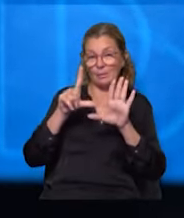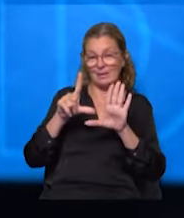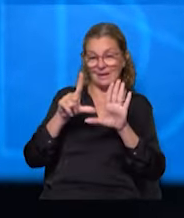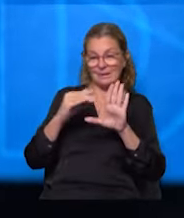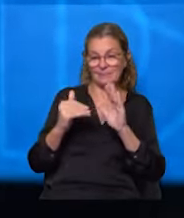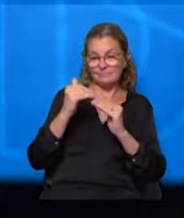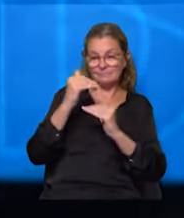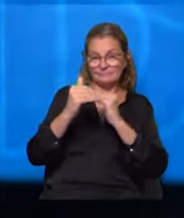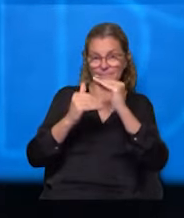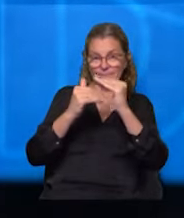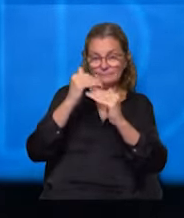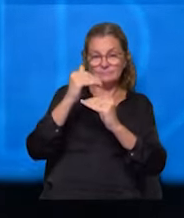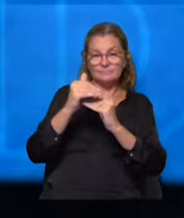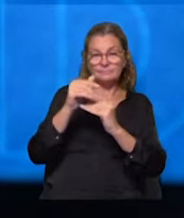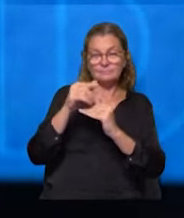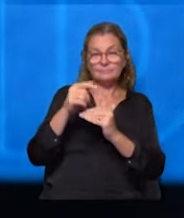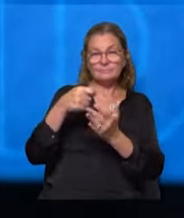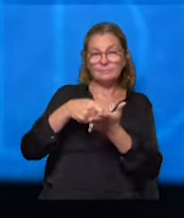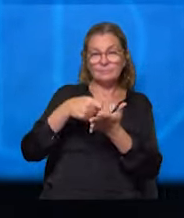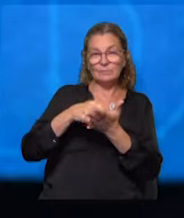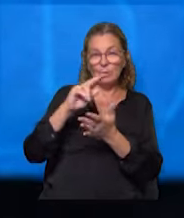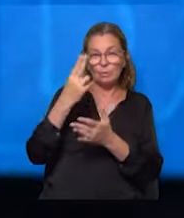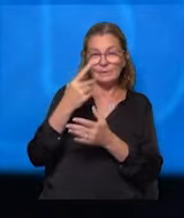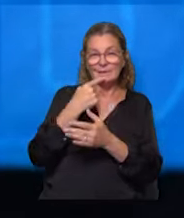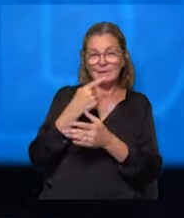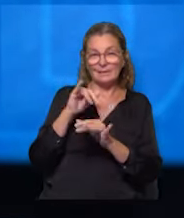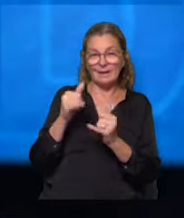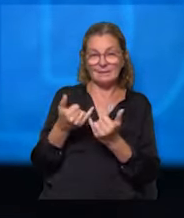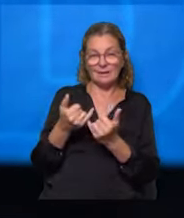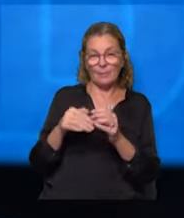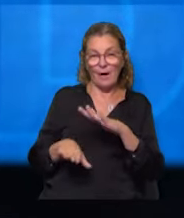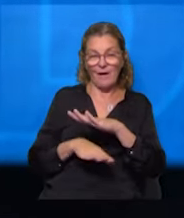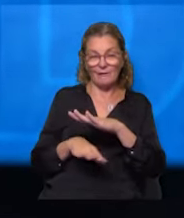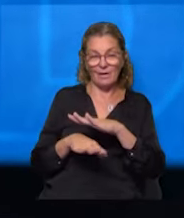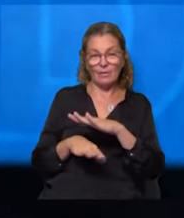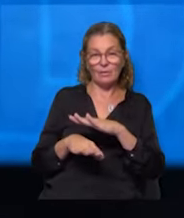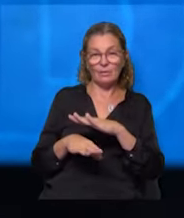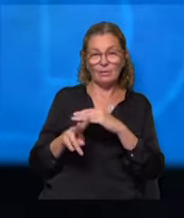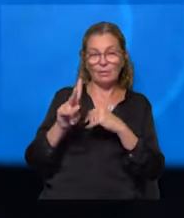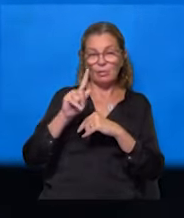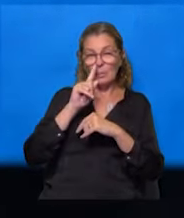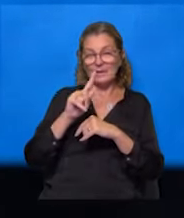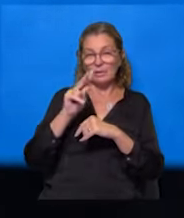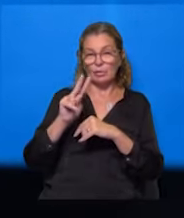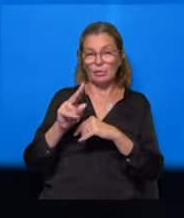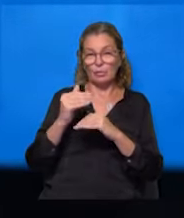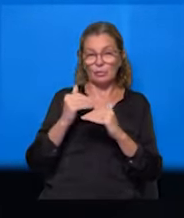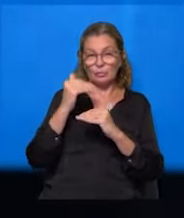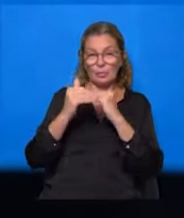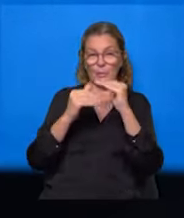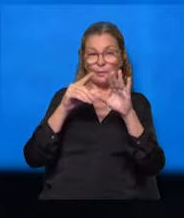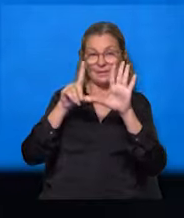escalones porque la la deuda uruguaya estaba calificada ya por allá abajo en el 2002 subimos siete